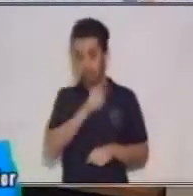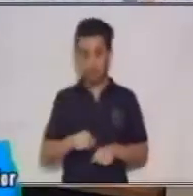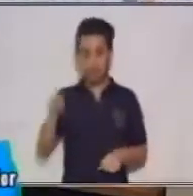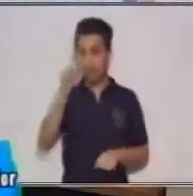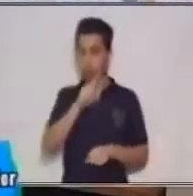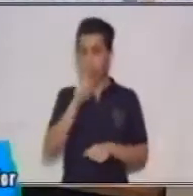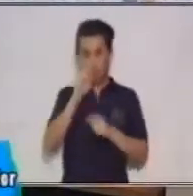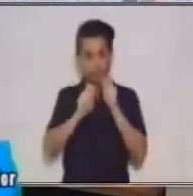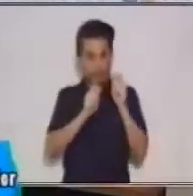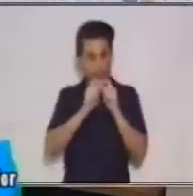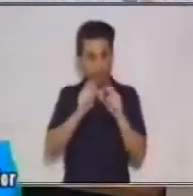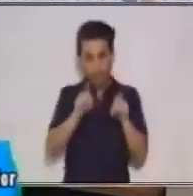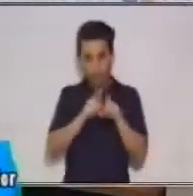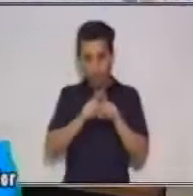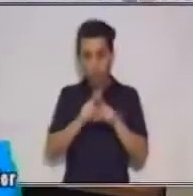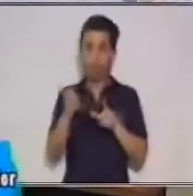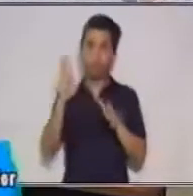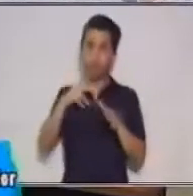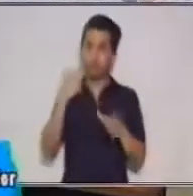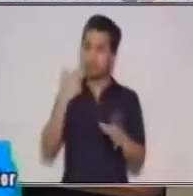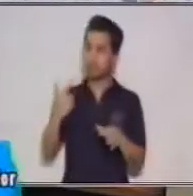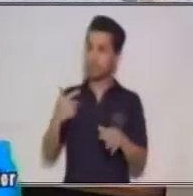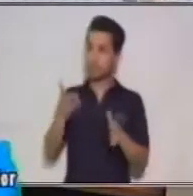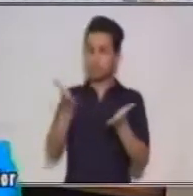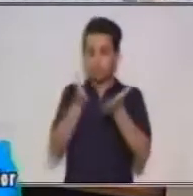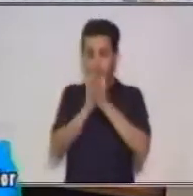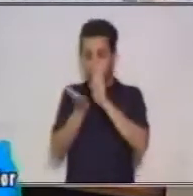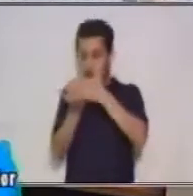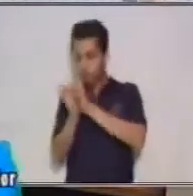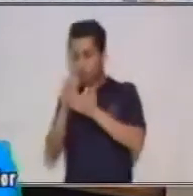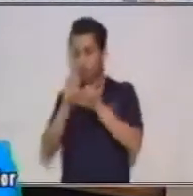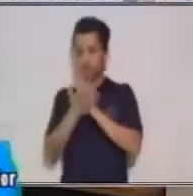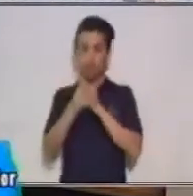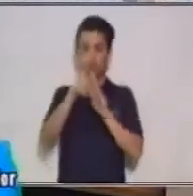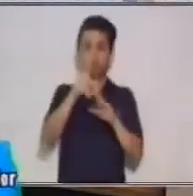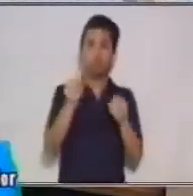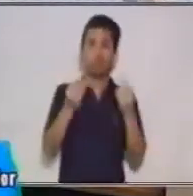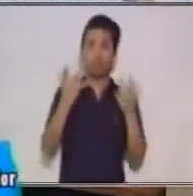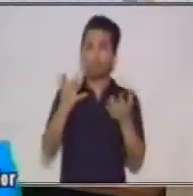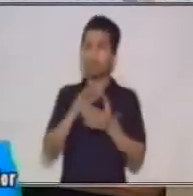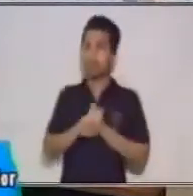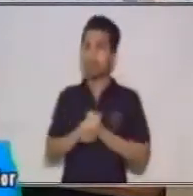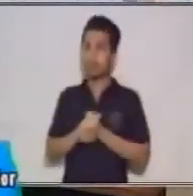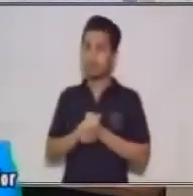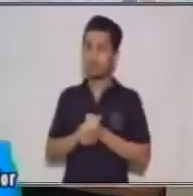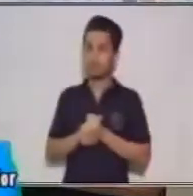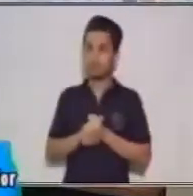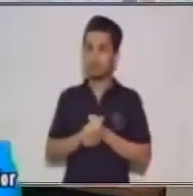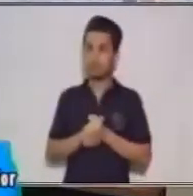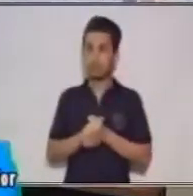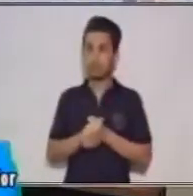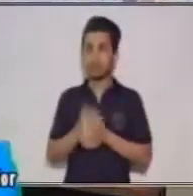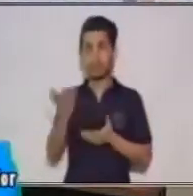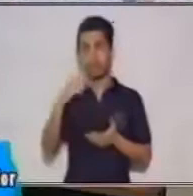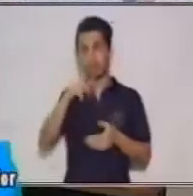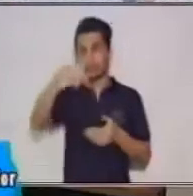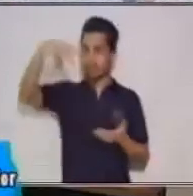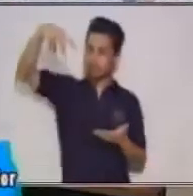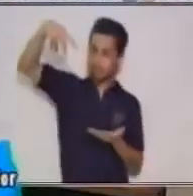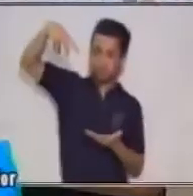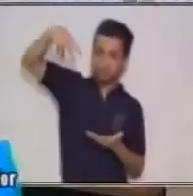iguales y ya luego los divides, por ejemplo, en 4, en 6, en las partes que tú quieras, y luego le haces un